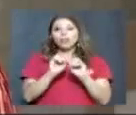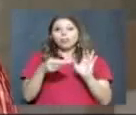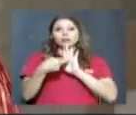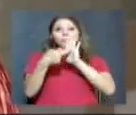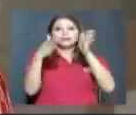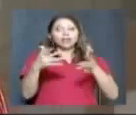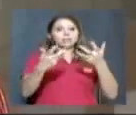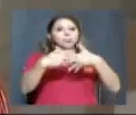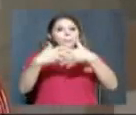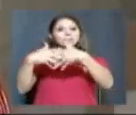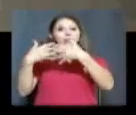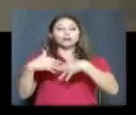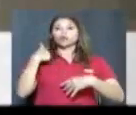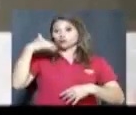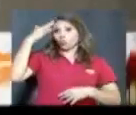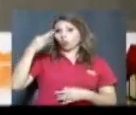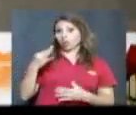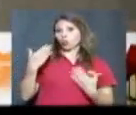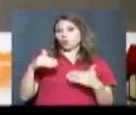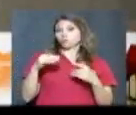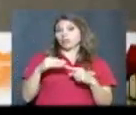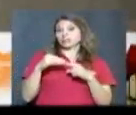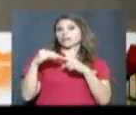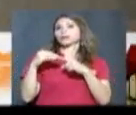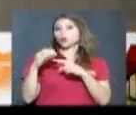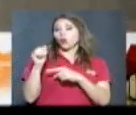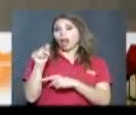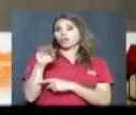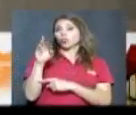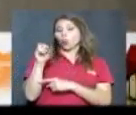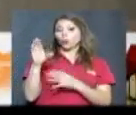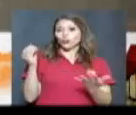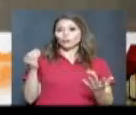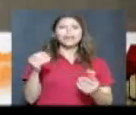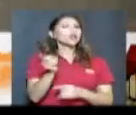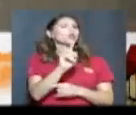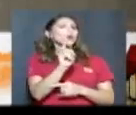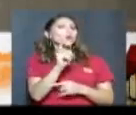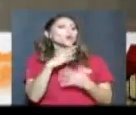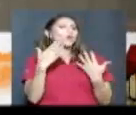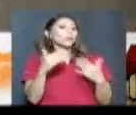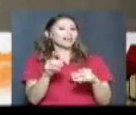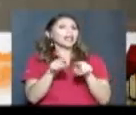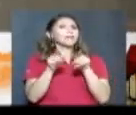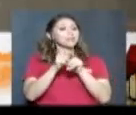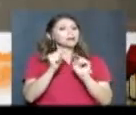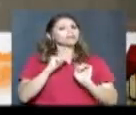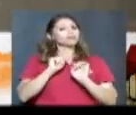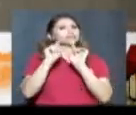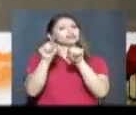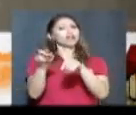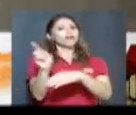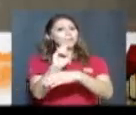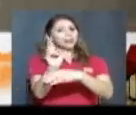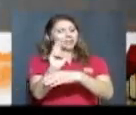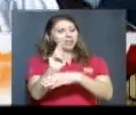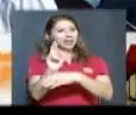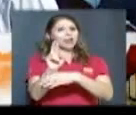empresarial. Y creo que don Antonio ha sido la excepción. Doña Vanessa Castro de Repretel ha participado. Doña